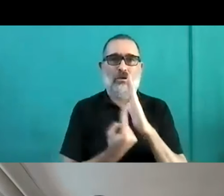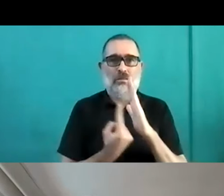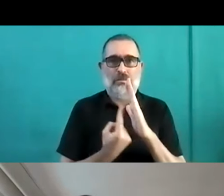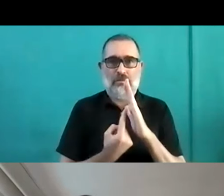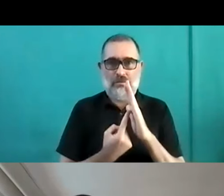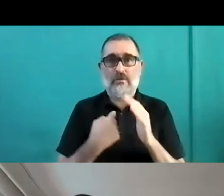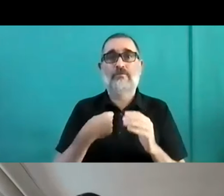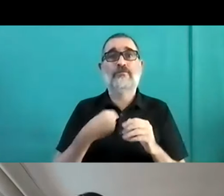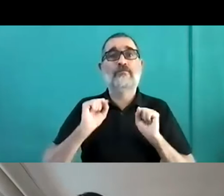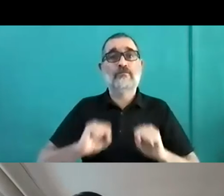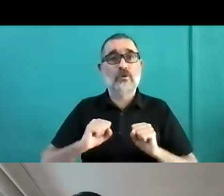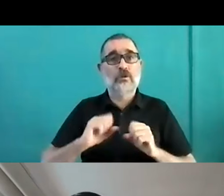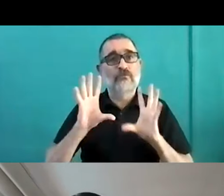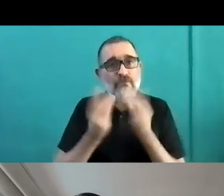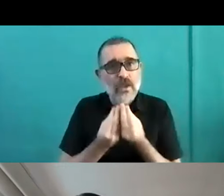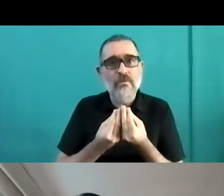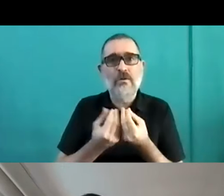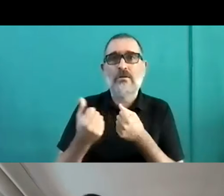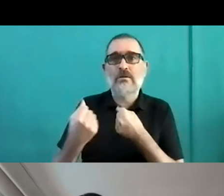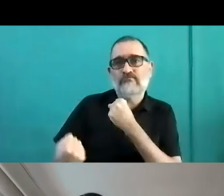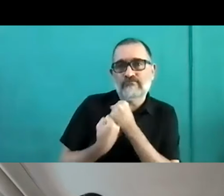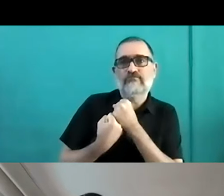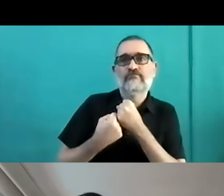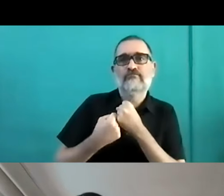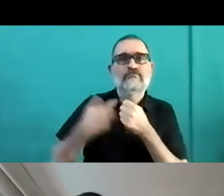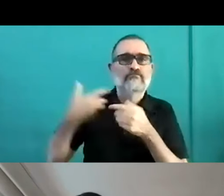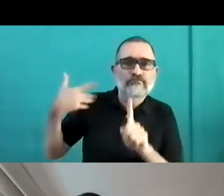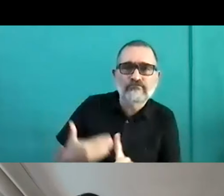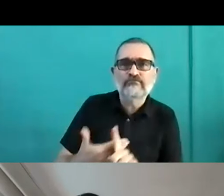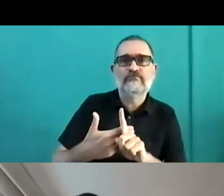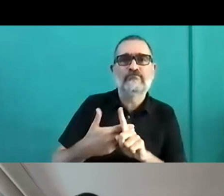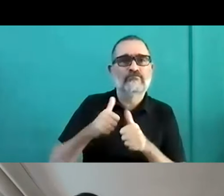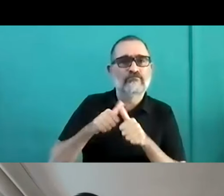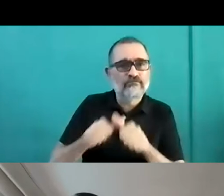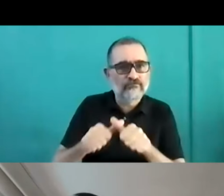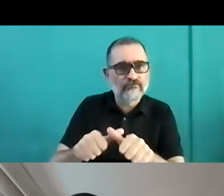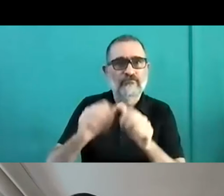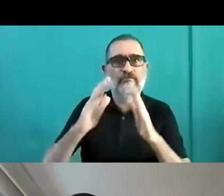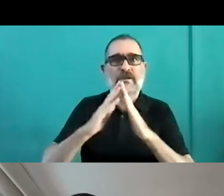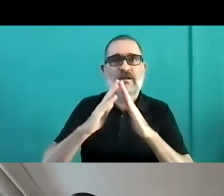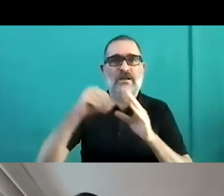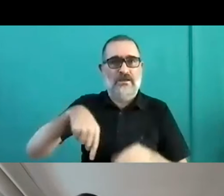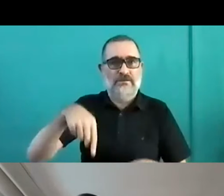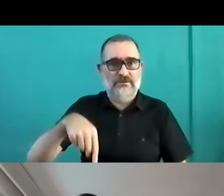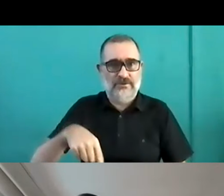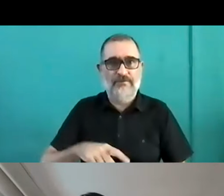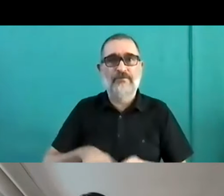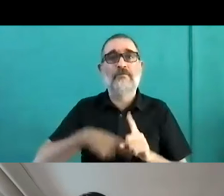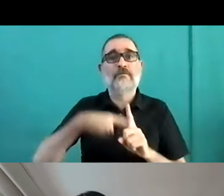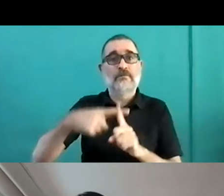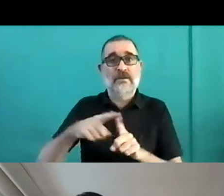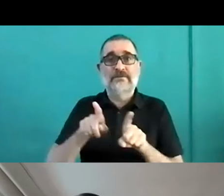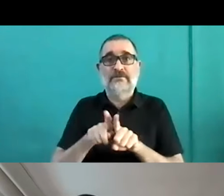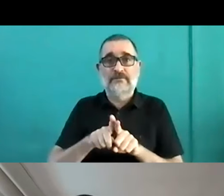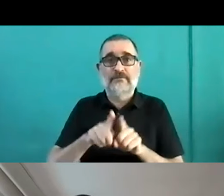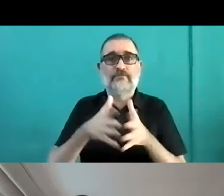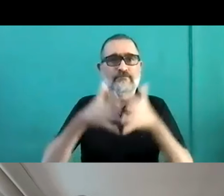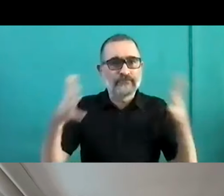mucho más tiempo con ellos. Ellos trabajan y estudian desde la casa, pero en los tiempos